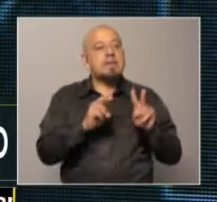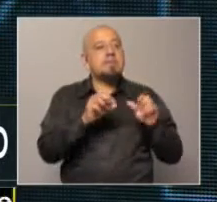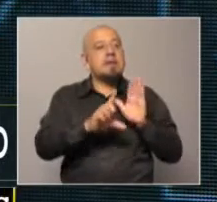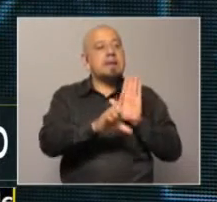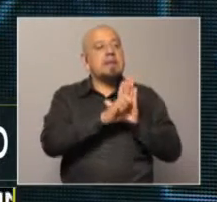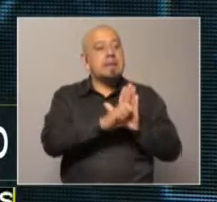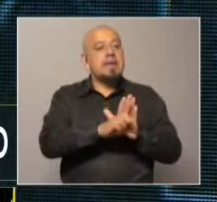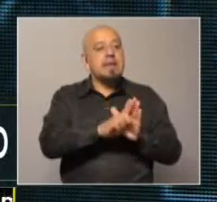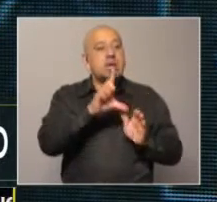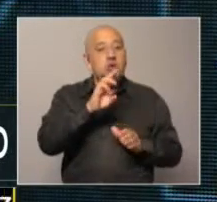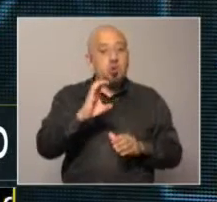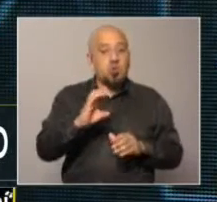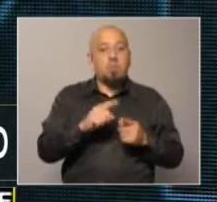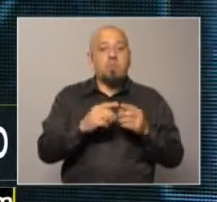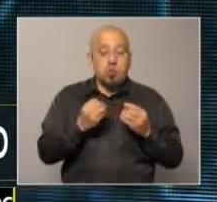urgente consideración.